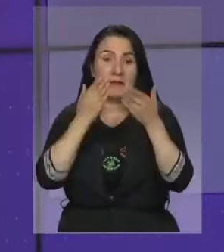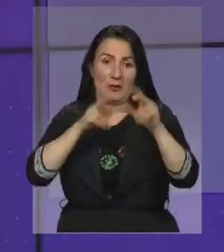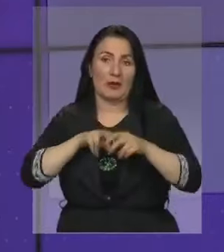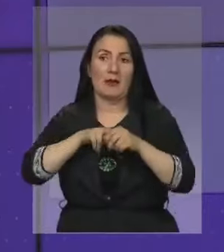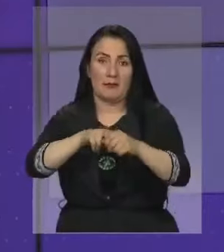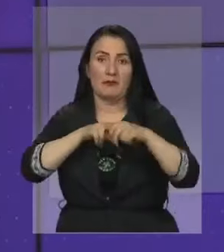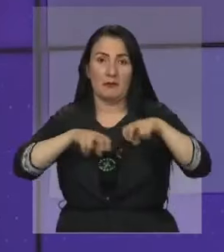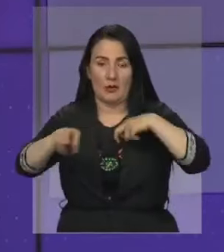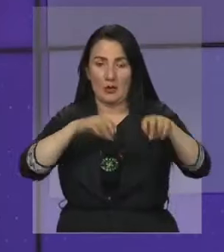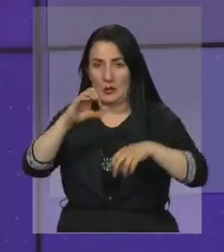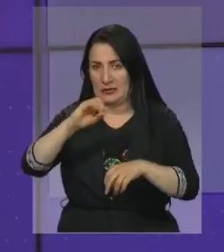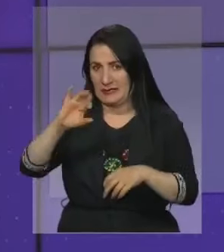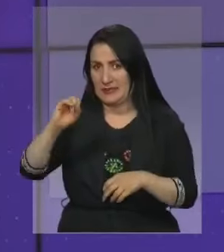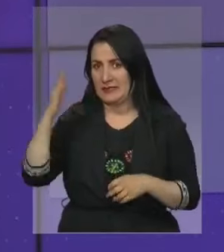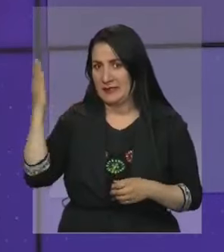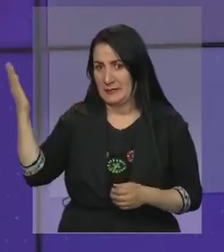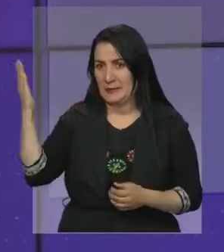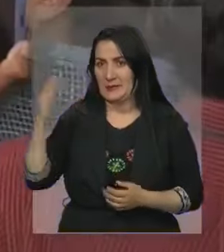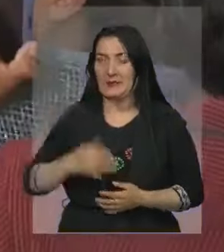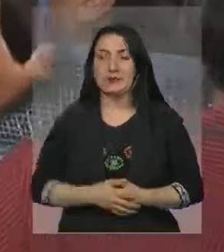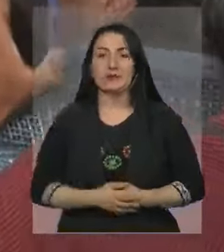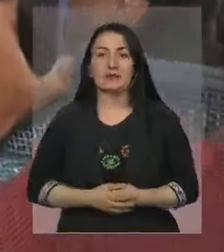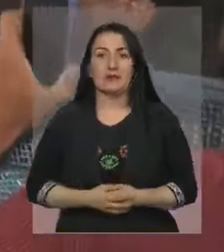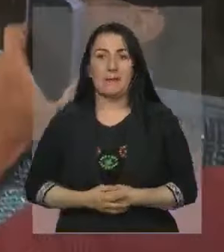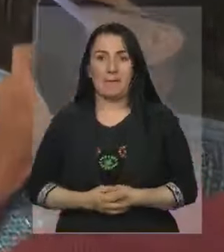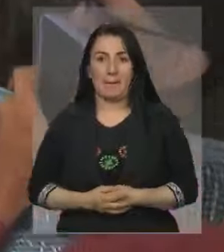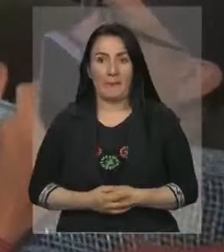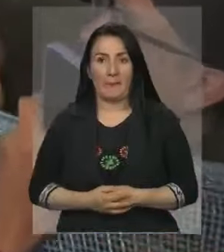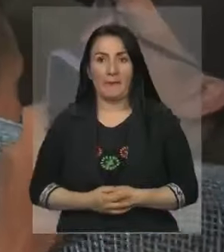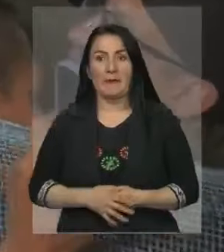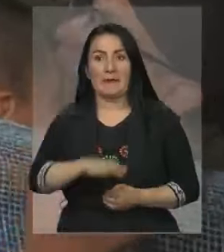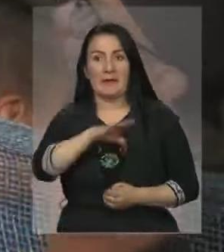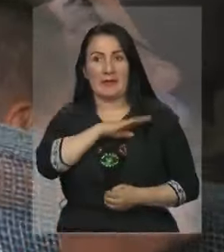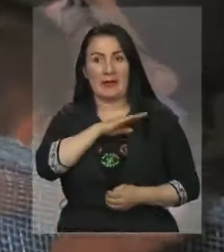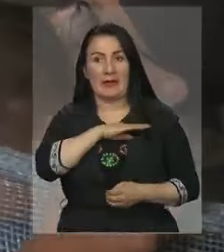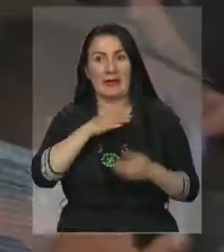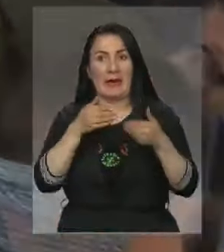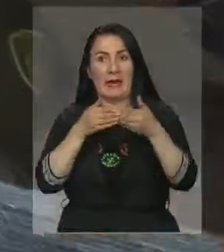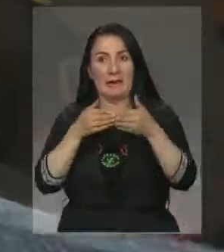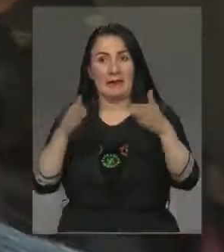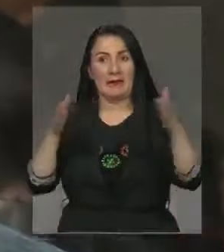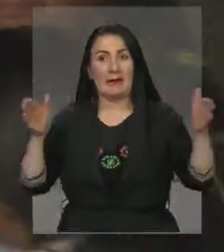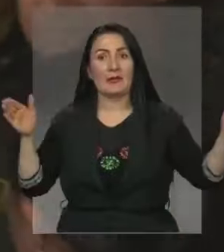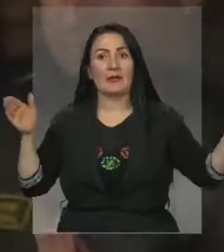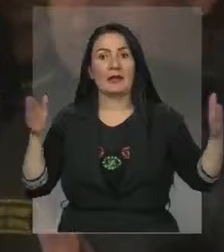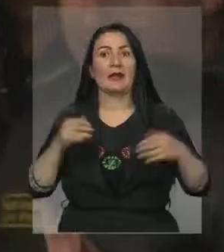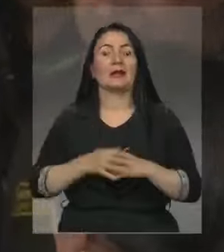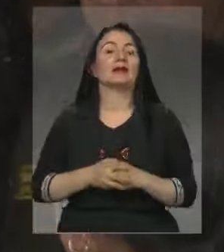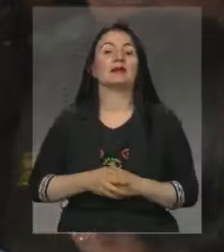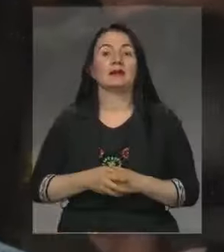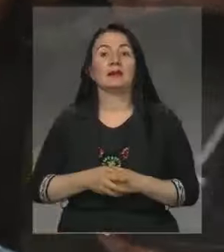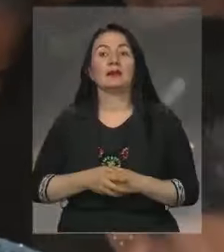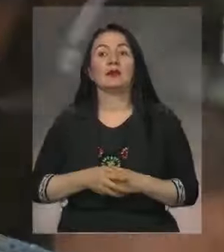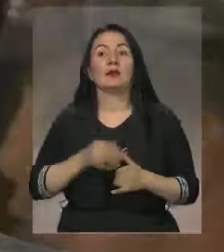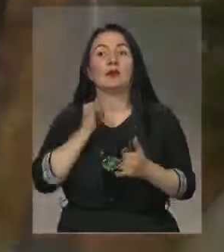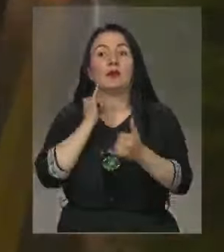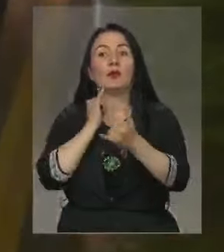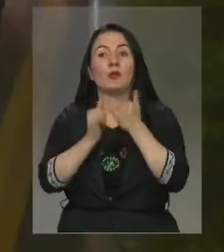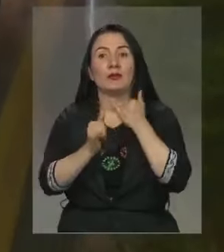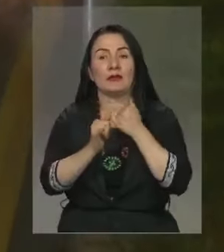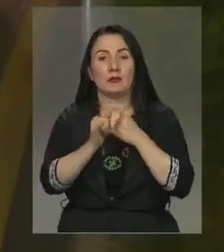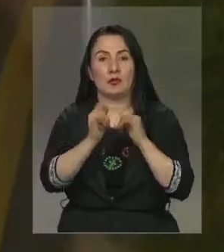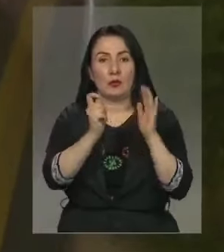la movilidad en el occidente de la ciudad. El alcalde dio apertura a la vía para el tránsito vehicular en los